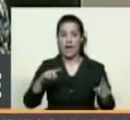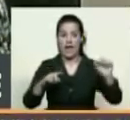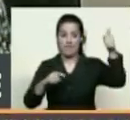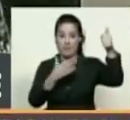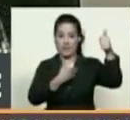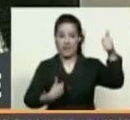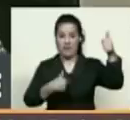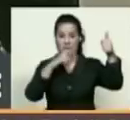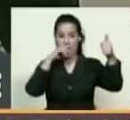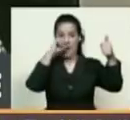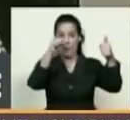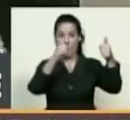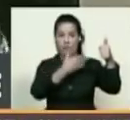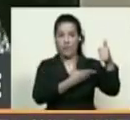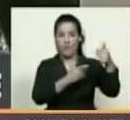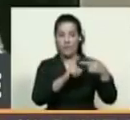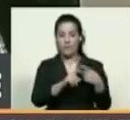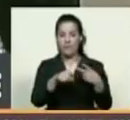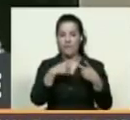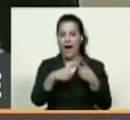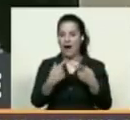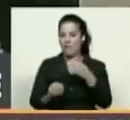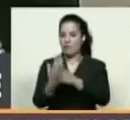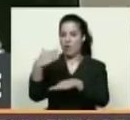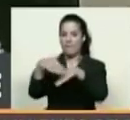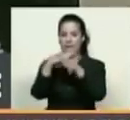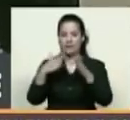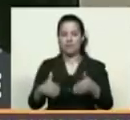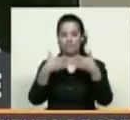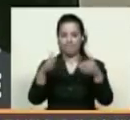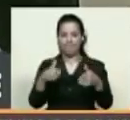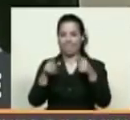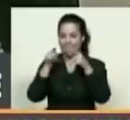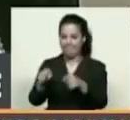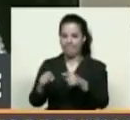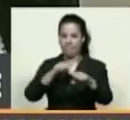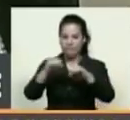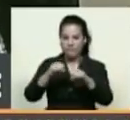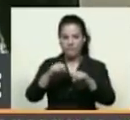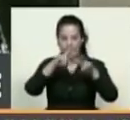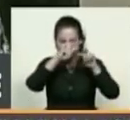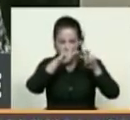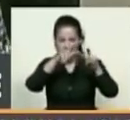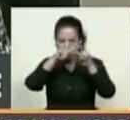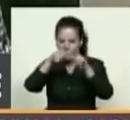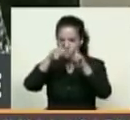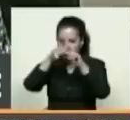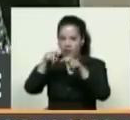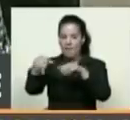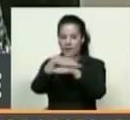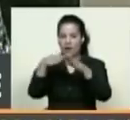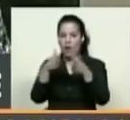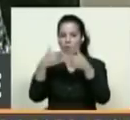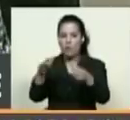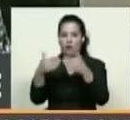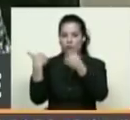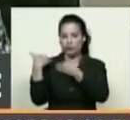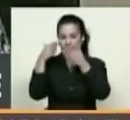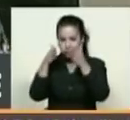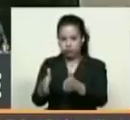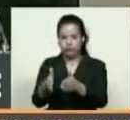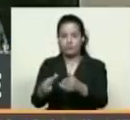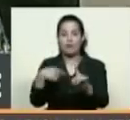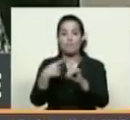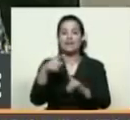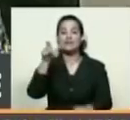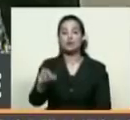por el presidente Nicolás Maduro, hay un Ministerio Público actuando en consecuencia. Y a ese mismo Ministerio Público, al doctor Tarek William